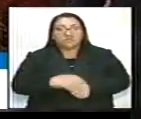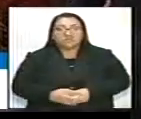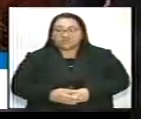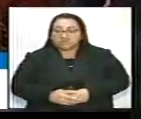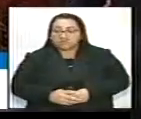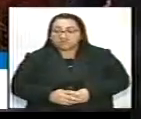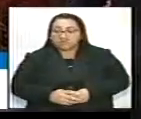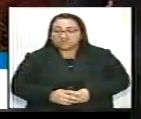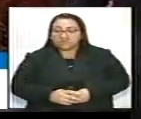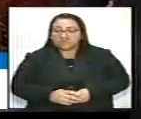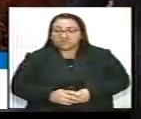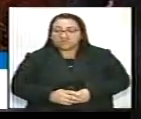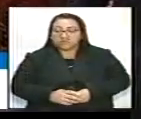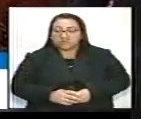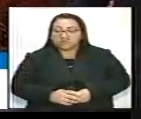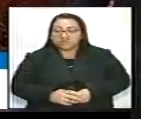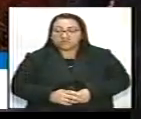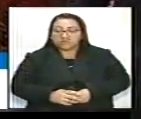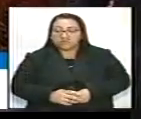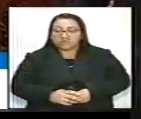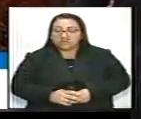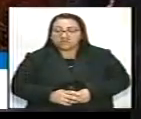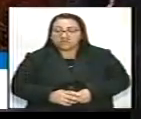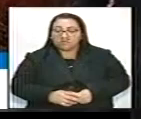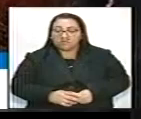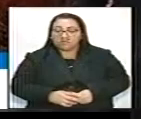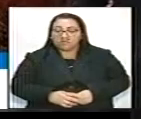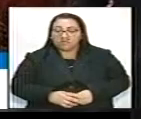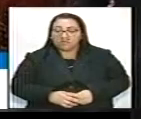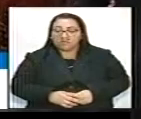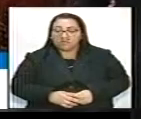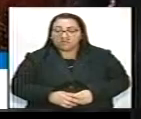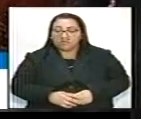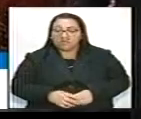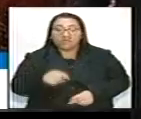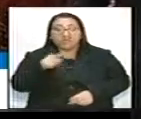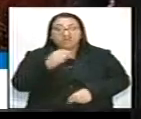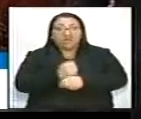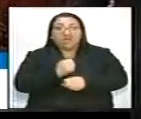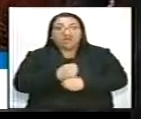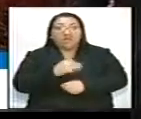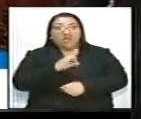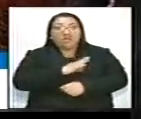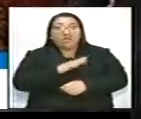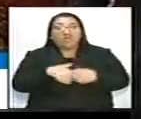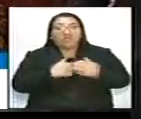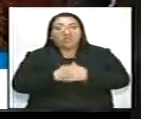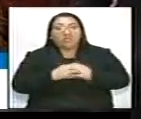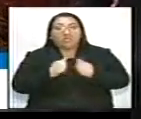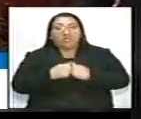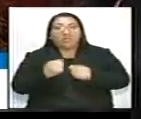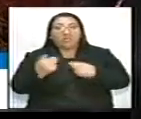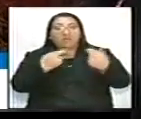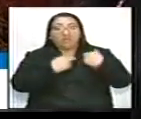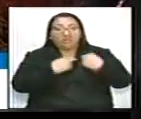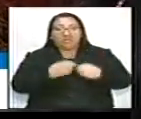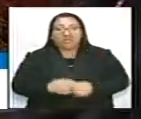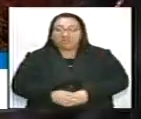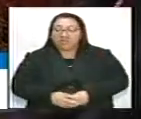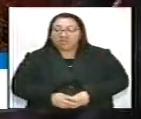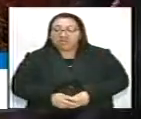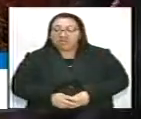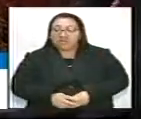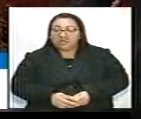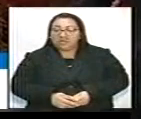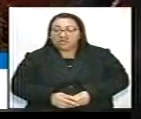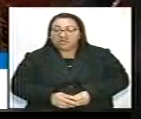la Nación respecto a la actuación propia de los fiscales en el marco de la competencia. Creo es